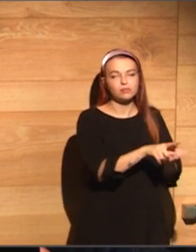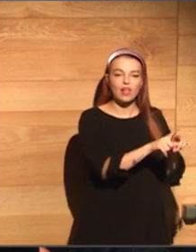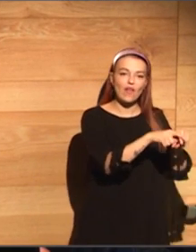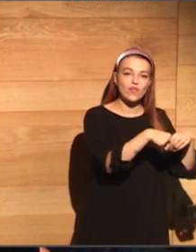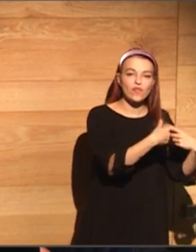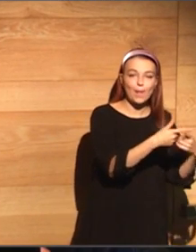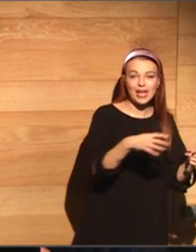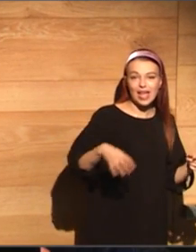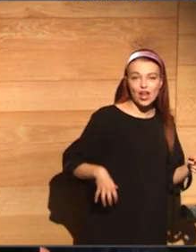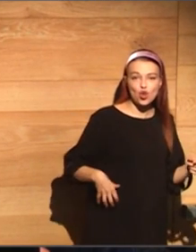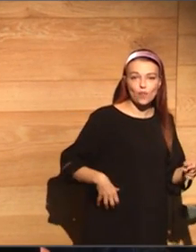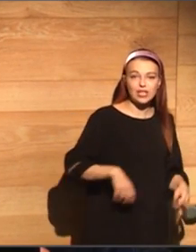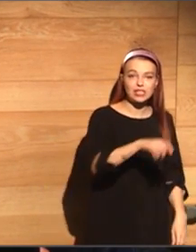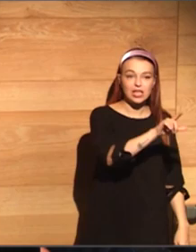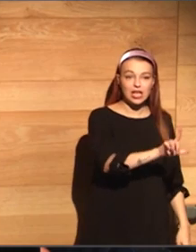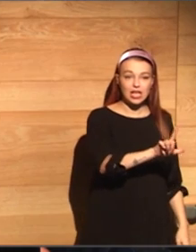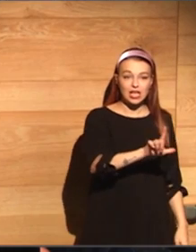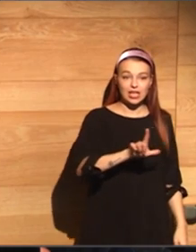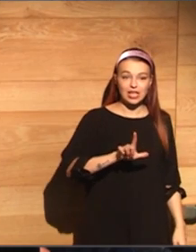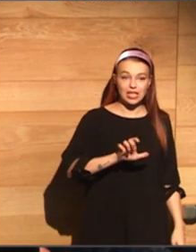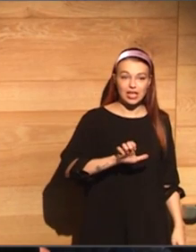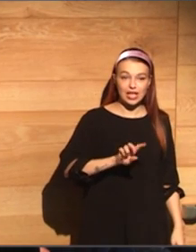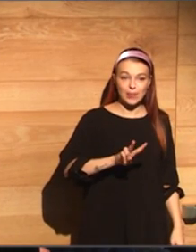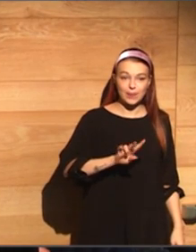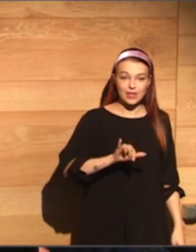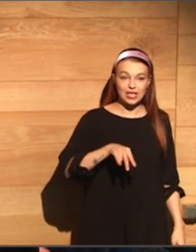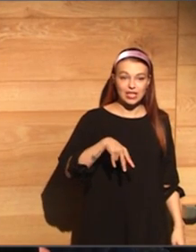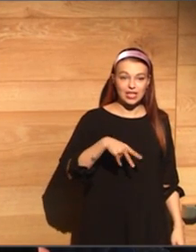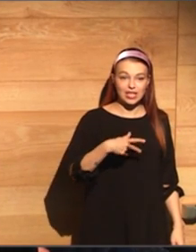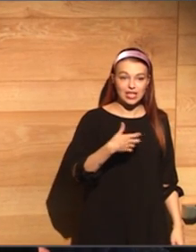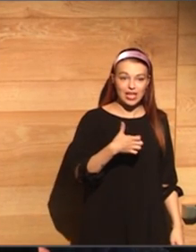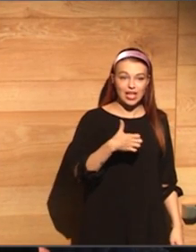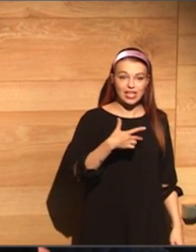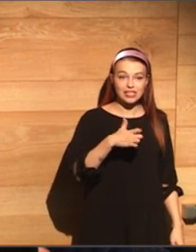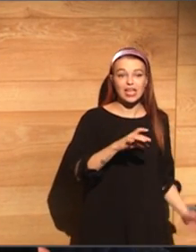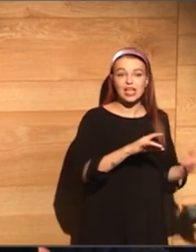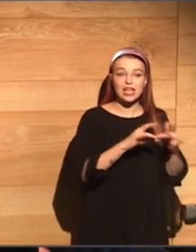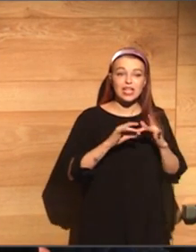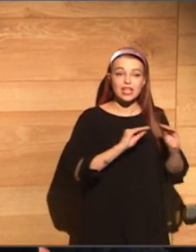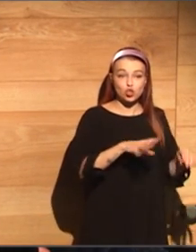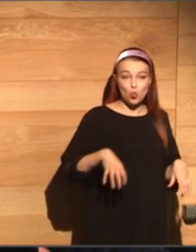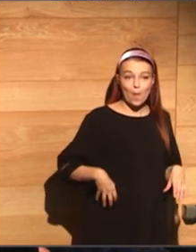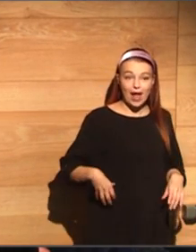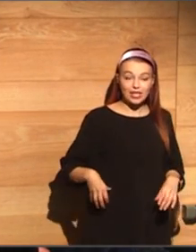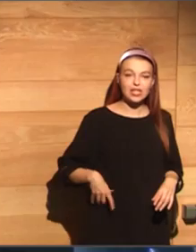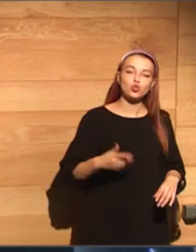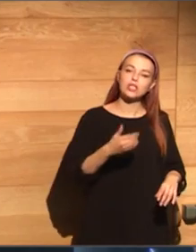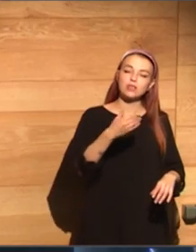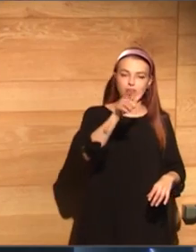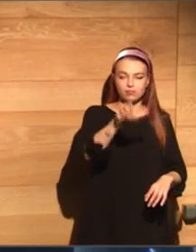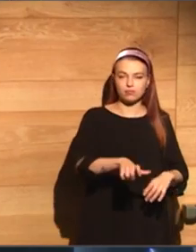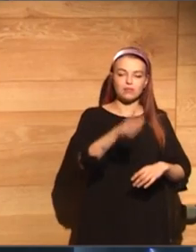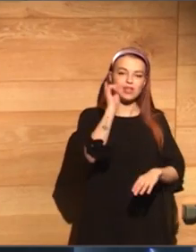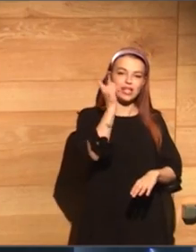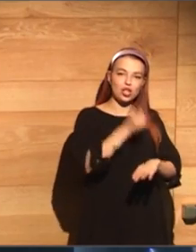nobles, los Leguineche, comandados por el marqués de Leguineche, y que a partir de ahí Berlanga enloquece con